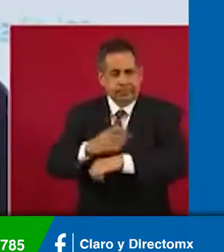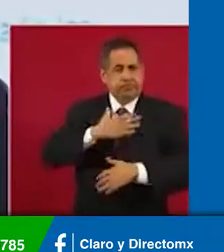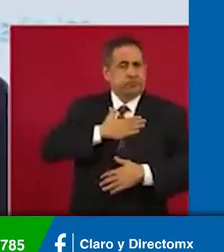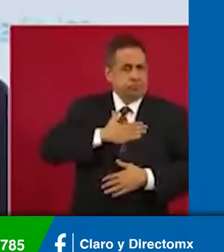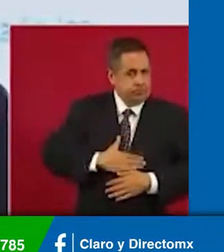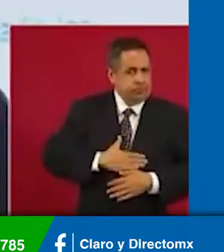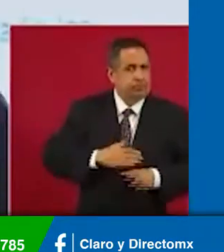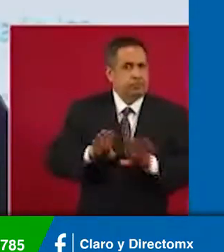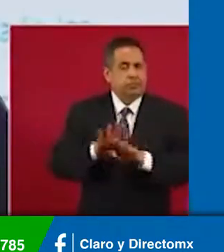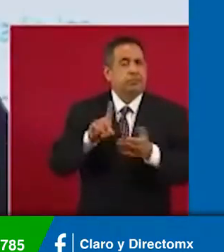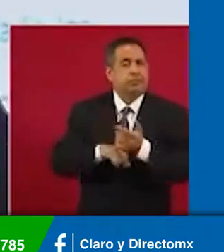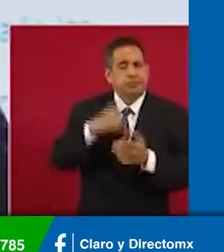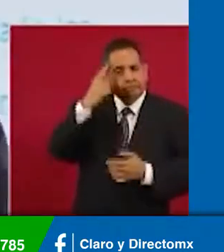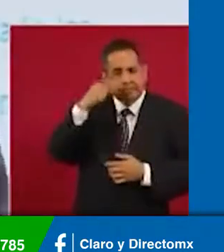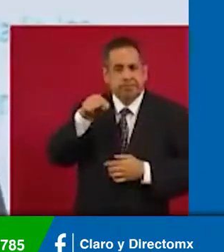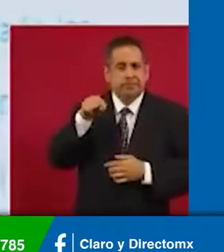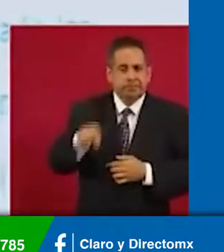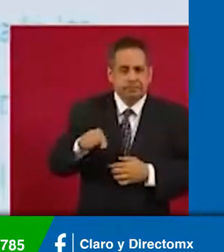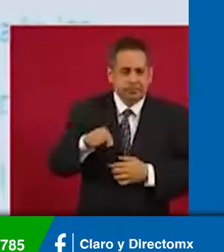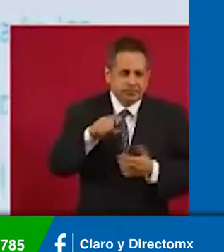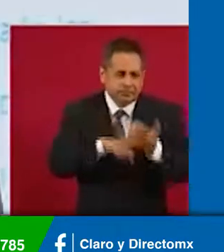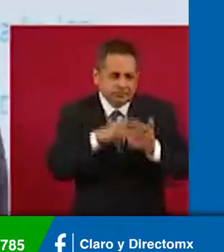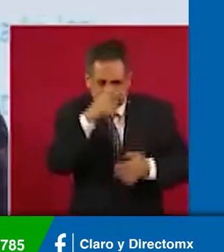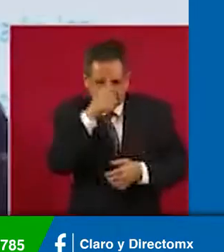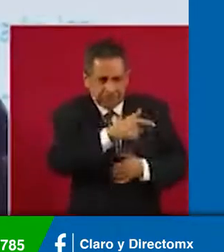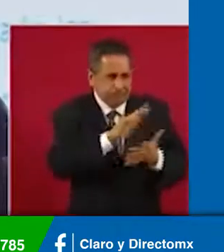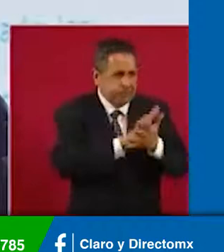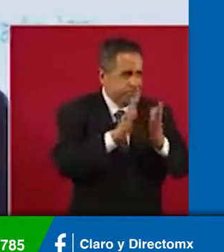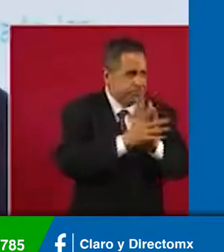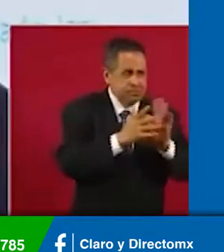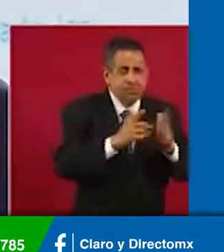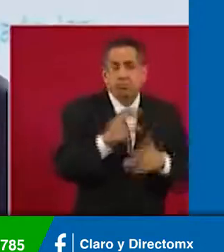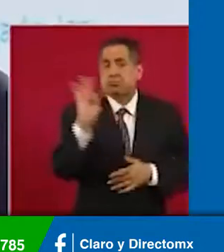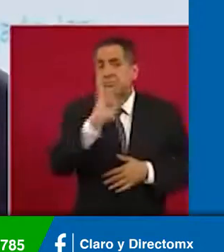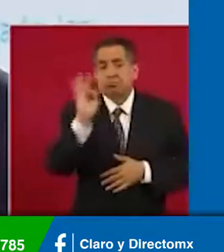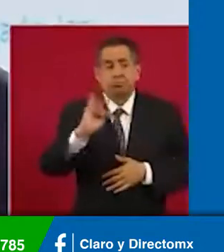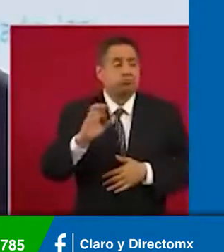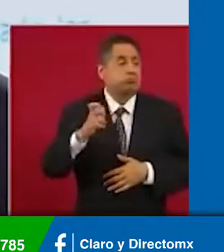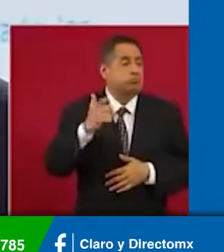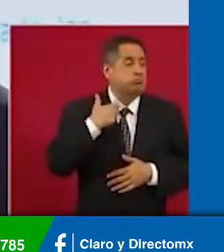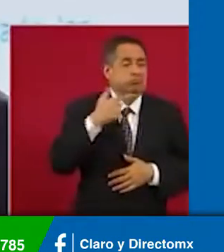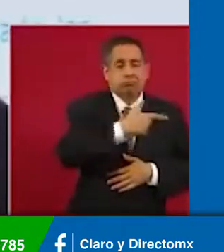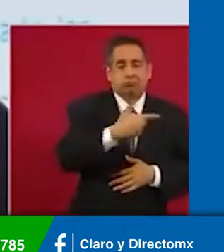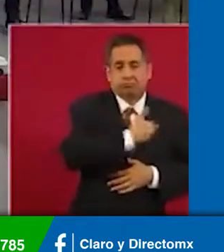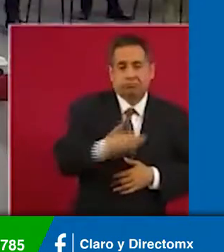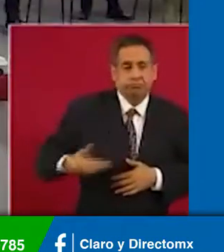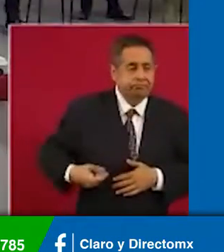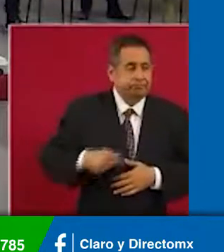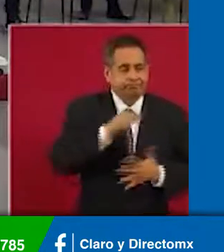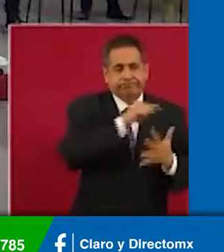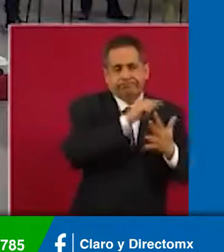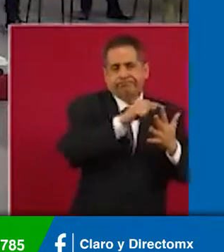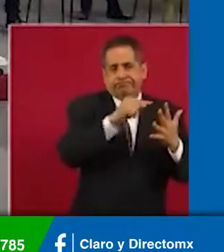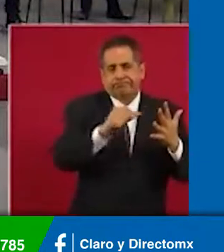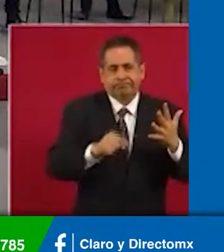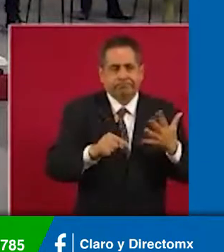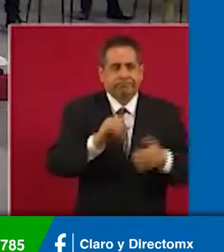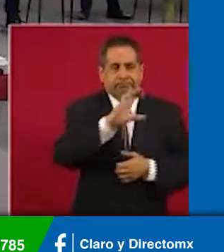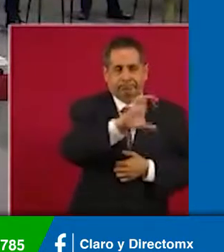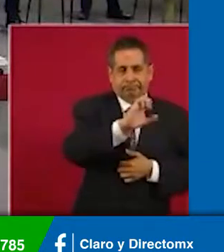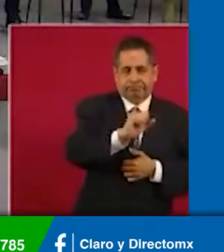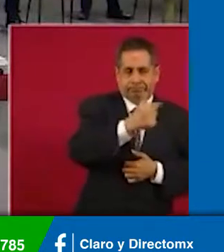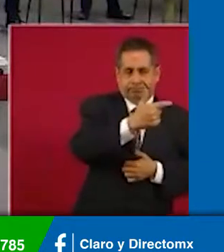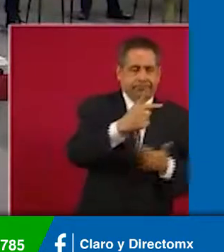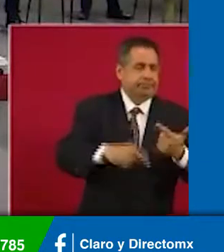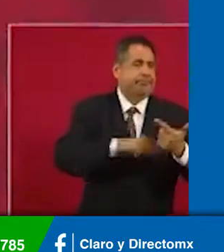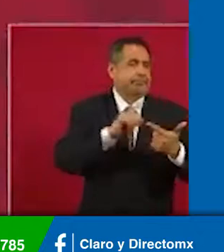presuntamente delictivas que posiblemente cometieron los expresidentes Carlos Salinas de